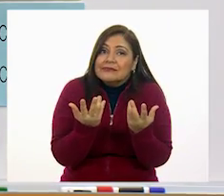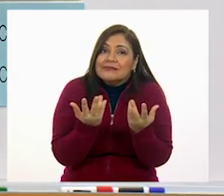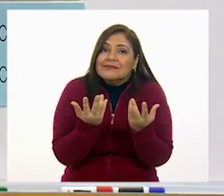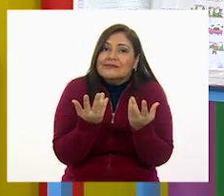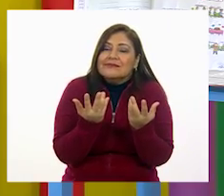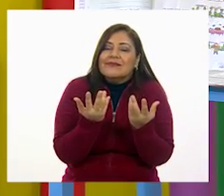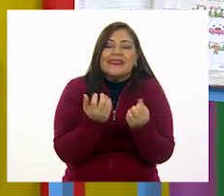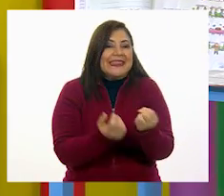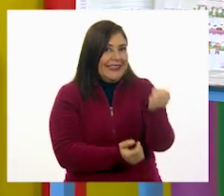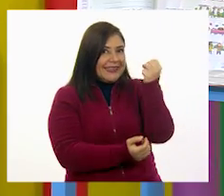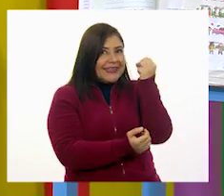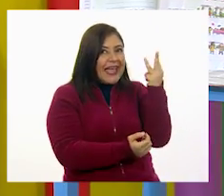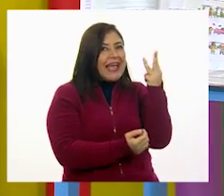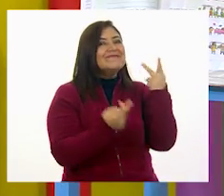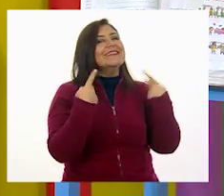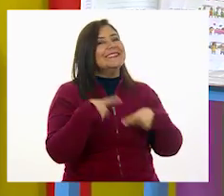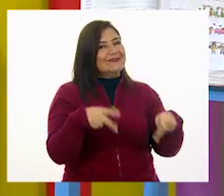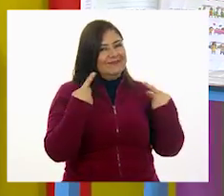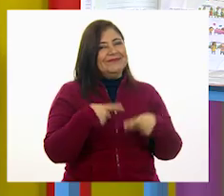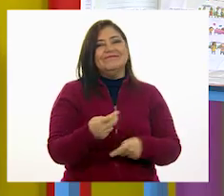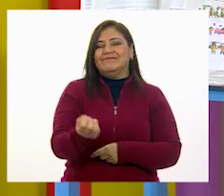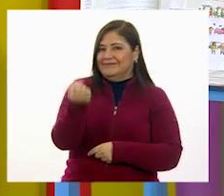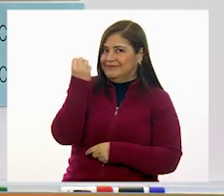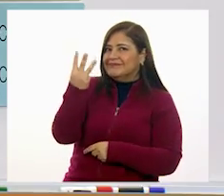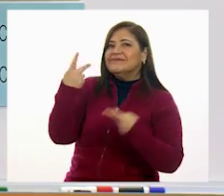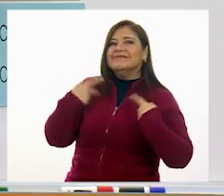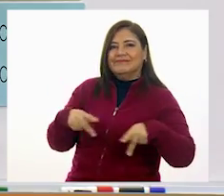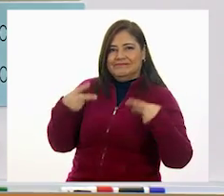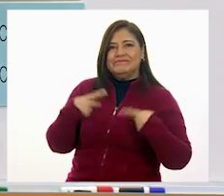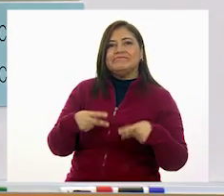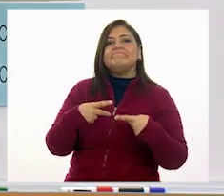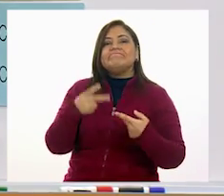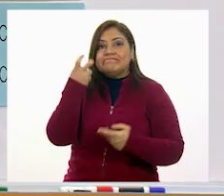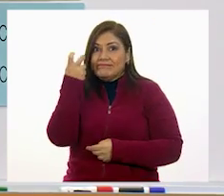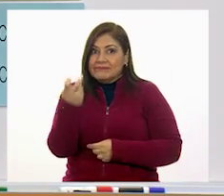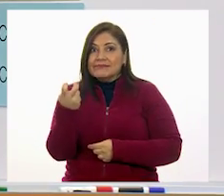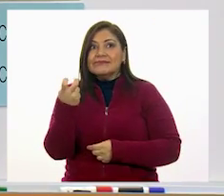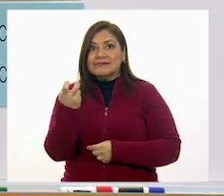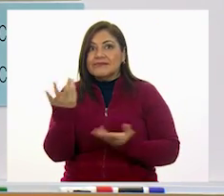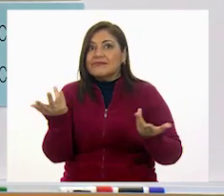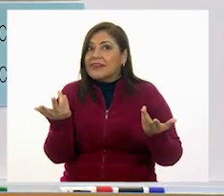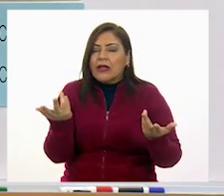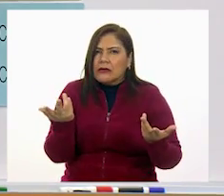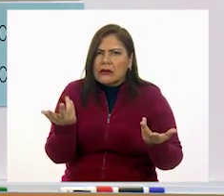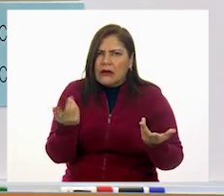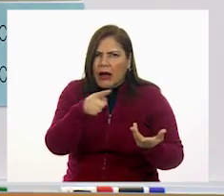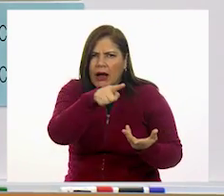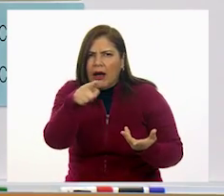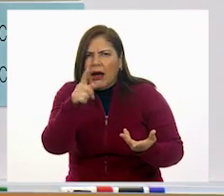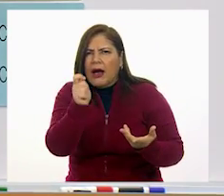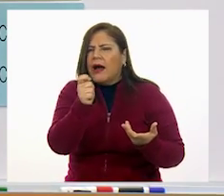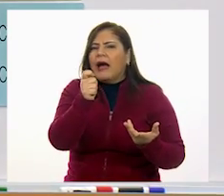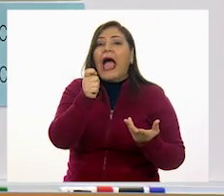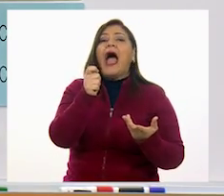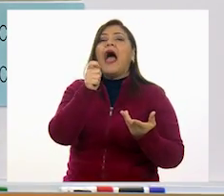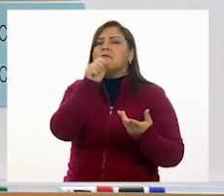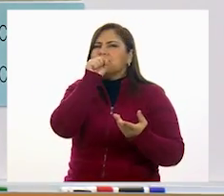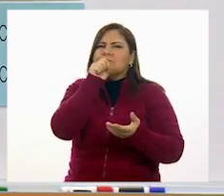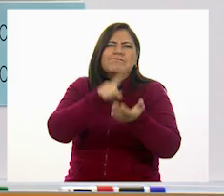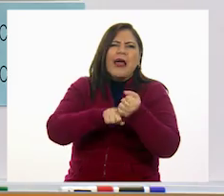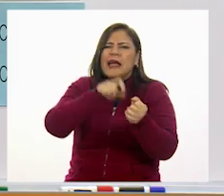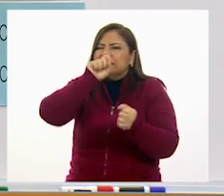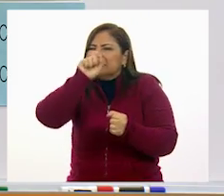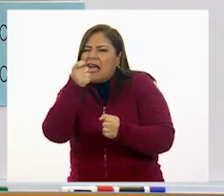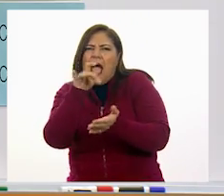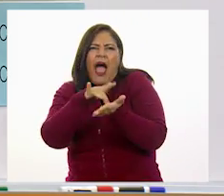¿Tres? ¿Cuántas? Personas. Tres personas. Por lo tanto, ¿qué me dicen los signos de puntuación? ¡Ah!